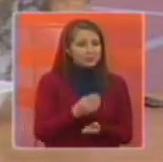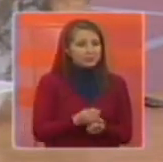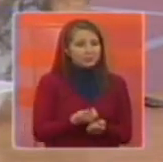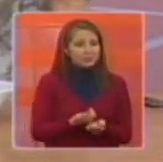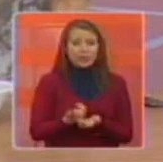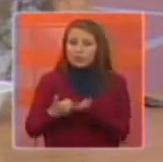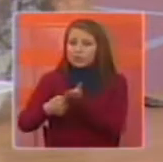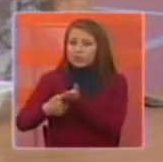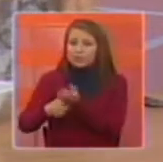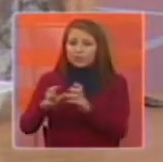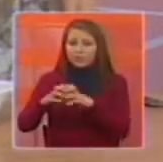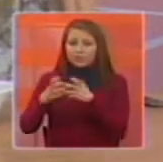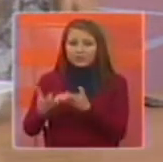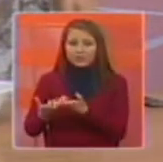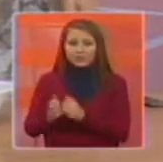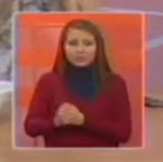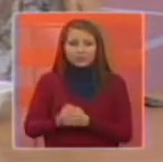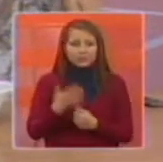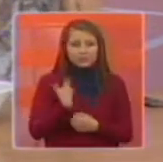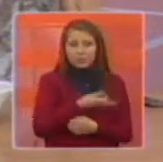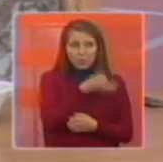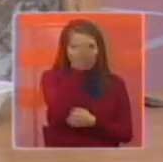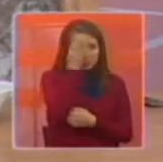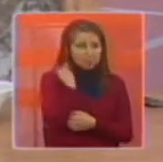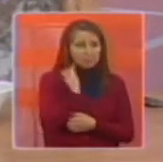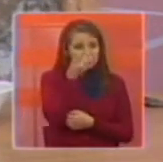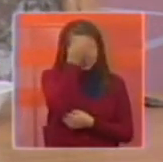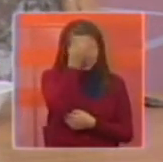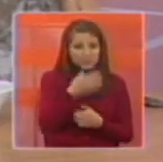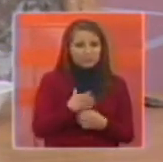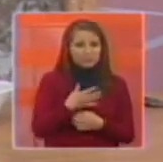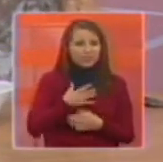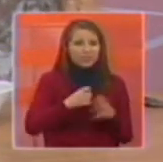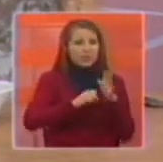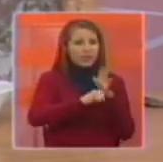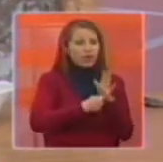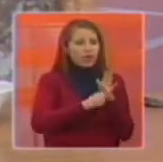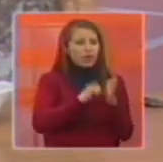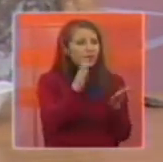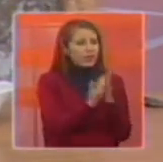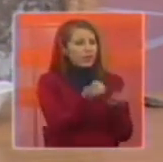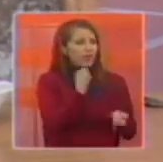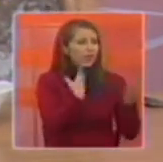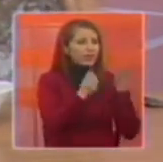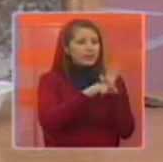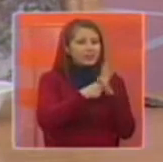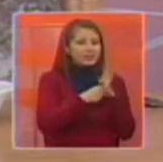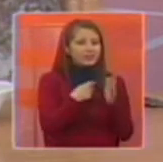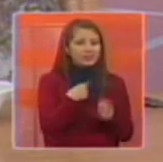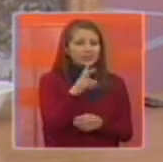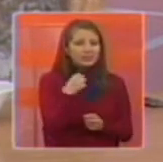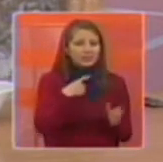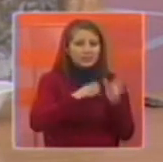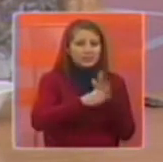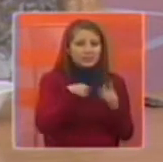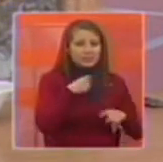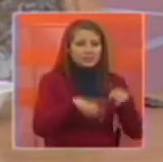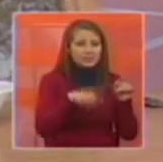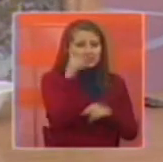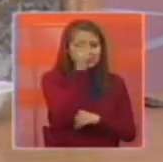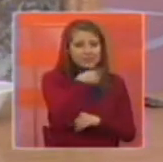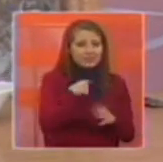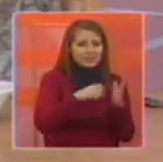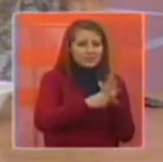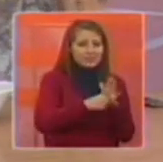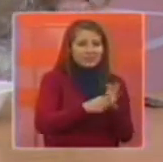col. Ah, mire usted, esa no me la sabía. Yo entendí el cuy. Todo el mundo me dice el cuy en Cuenca, pero yo cuy no quiero hacer, Judith, sí sabe, ¿no? No,